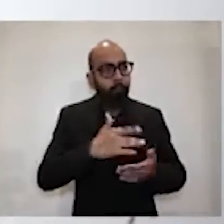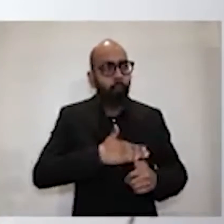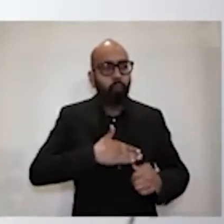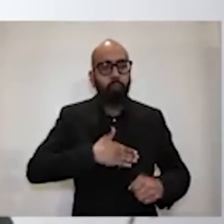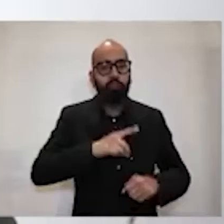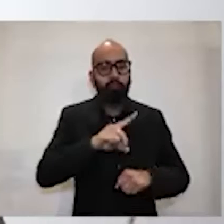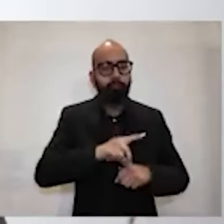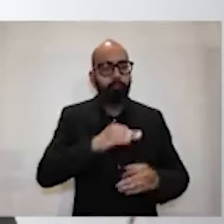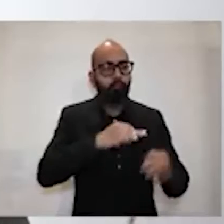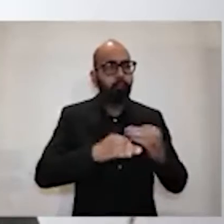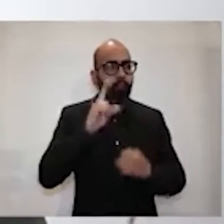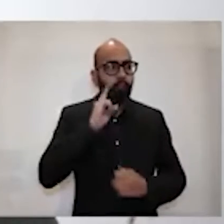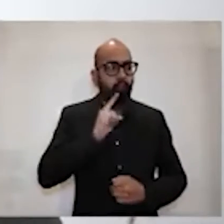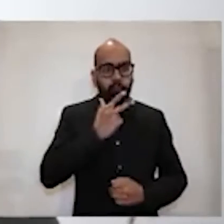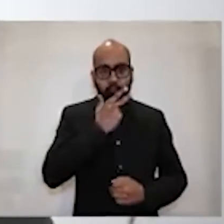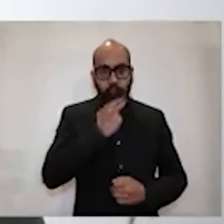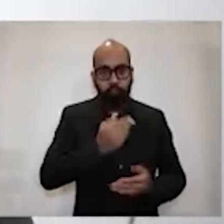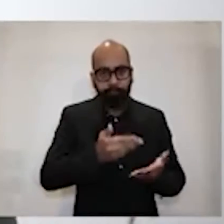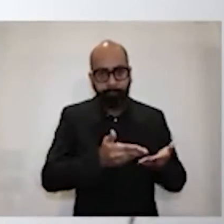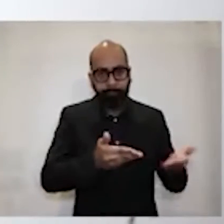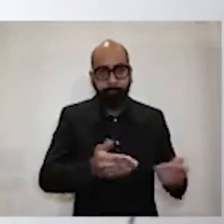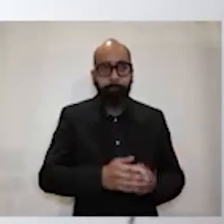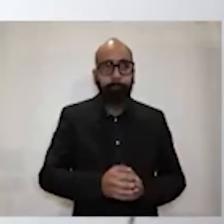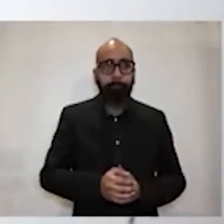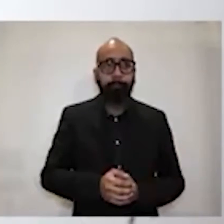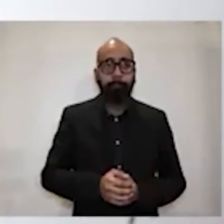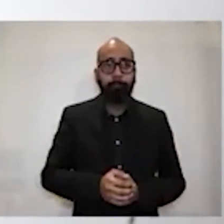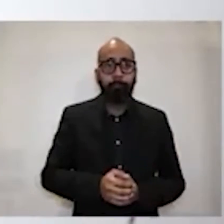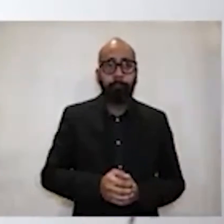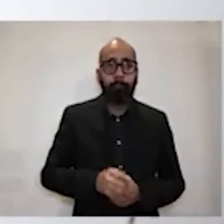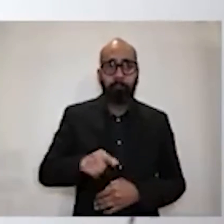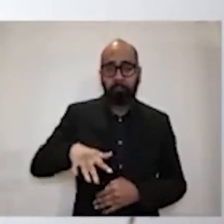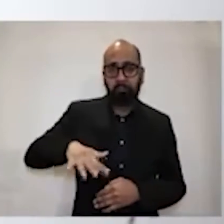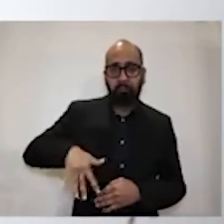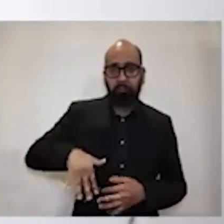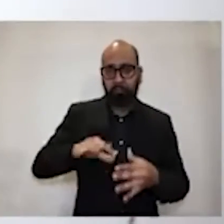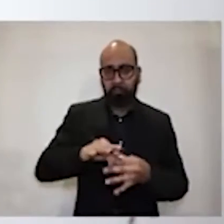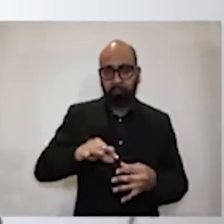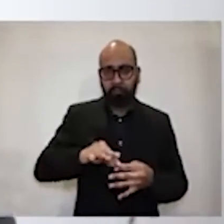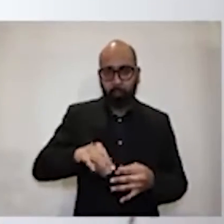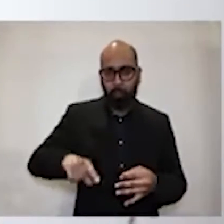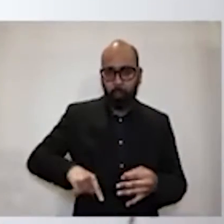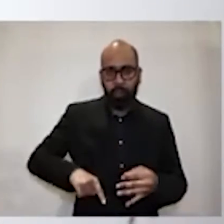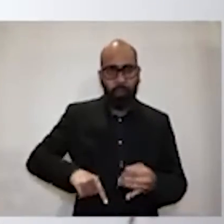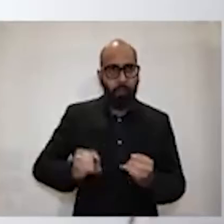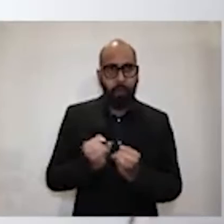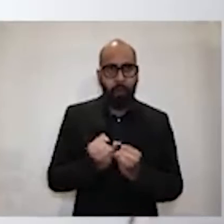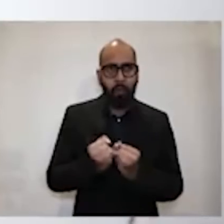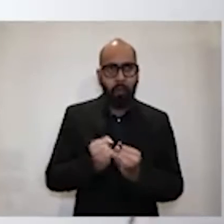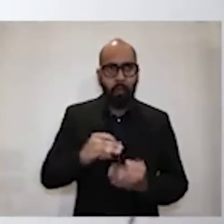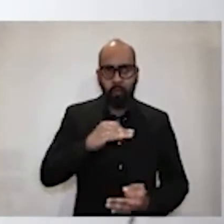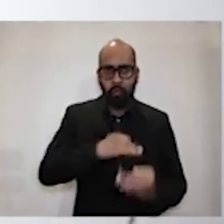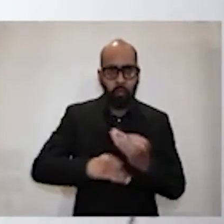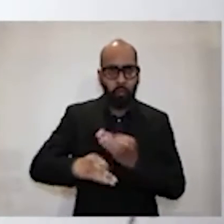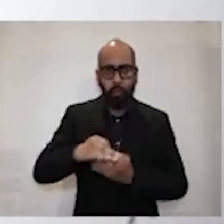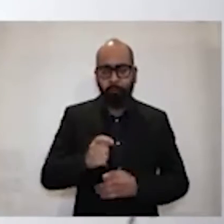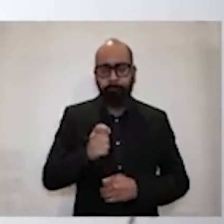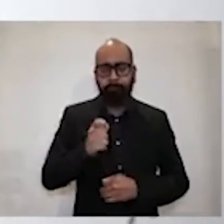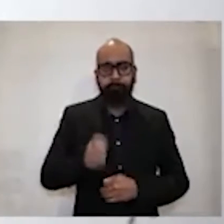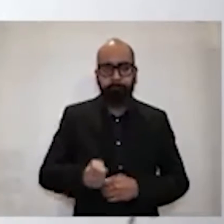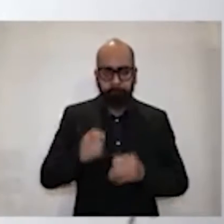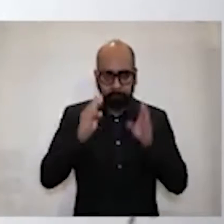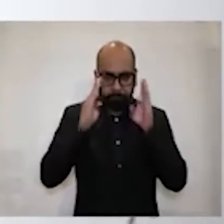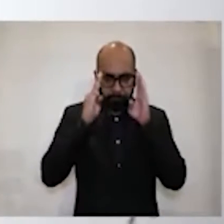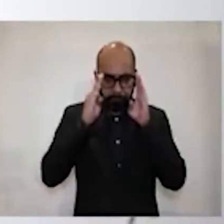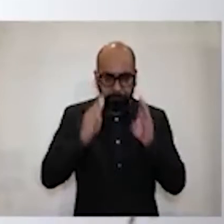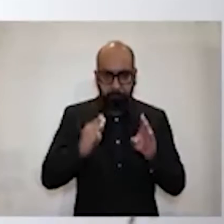ganó la licitación nacional e internacional de Comisión Federal de Electricidad por 892 millones de dólares y con